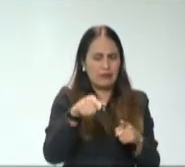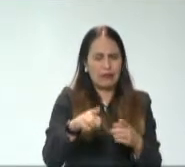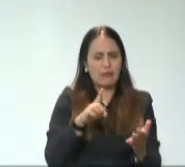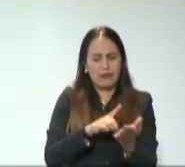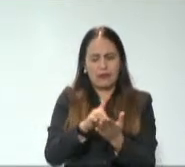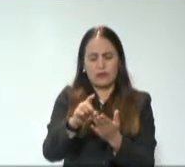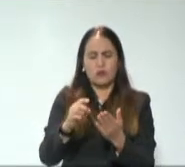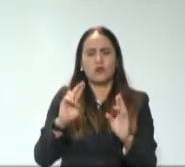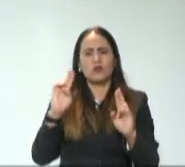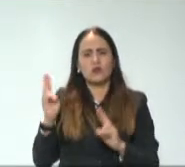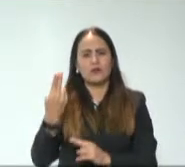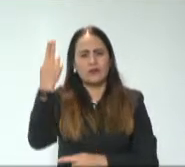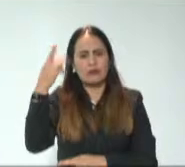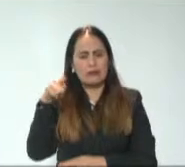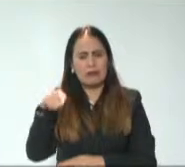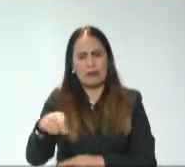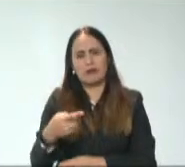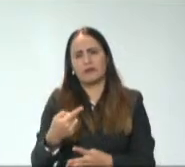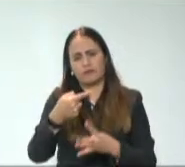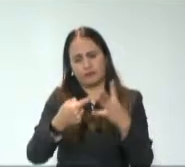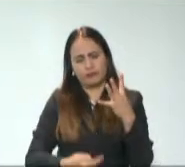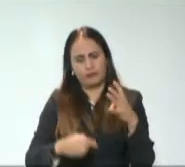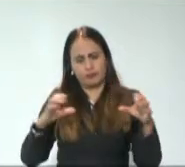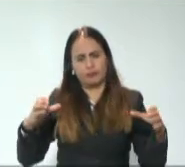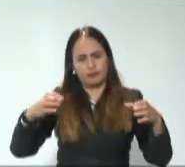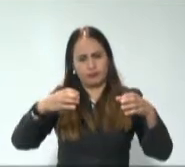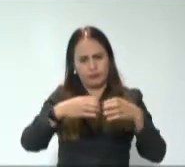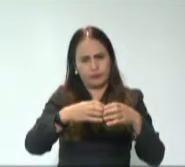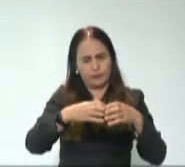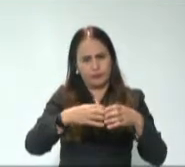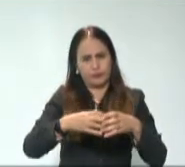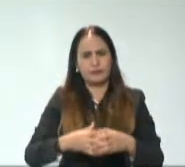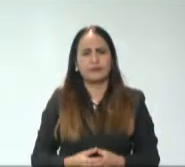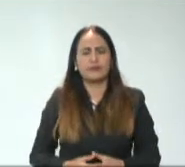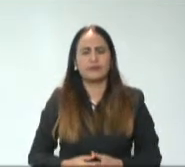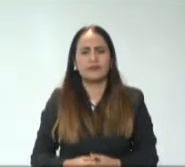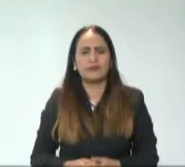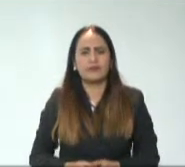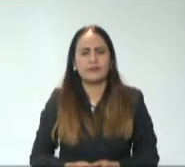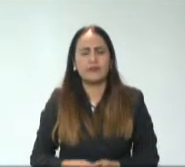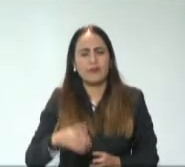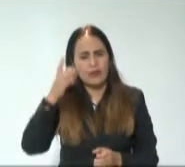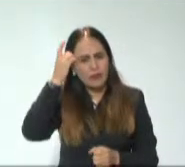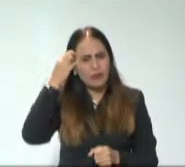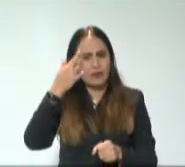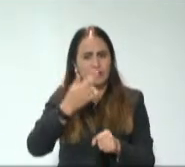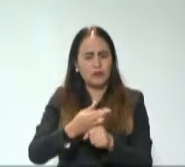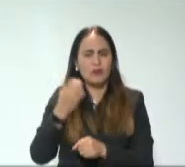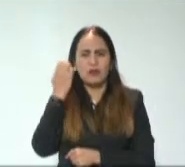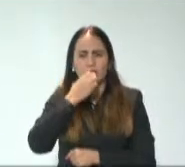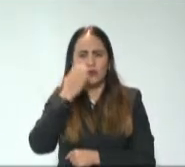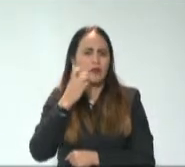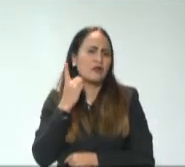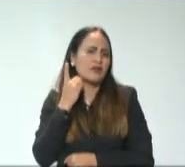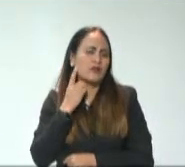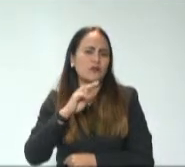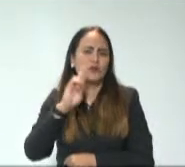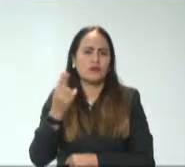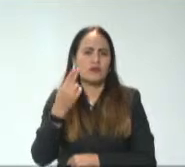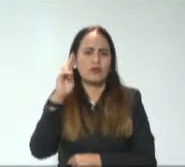universitarios órgano provisor del utman nacional director de la escuela de derecho de la universidad